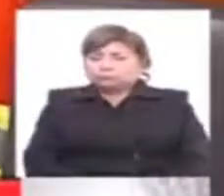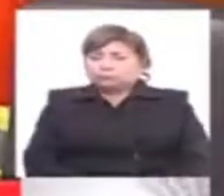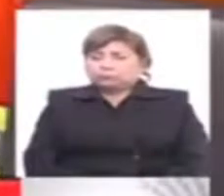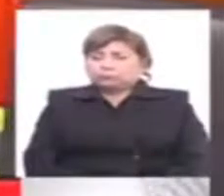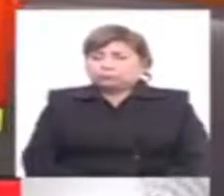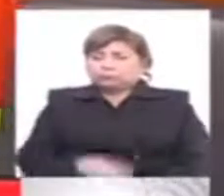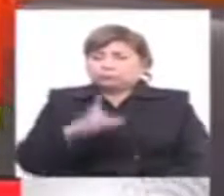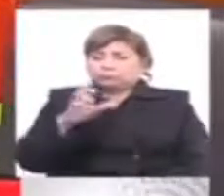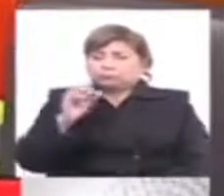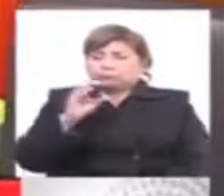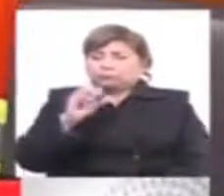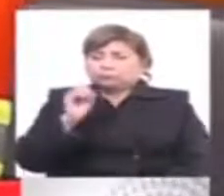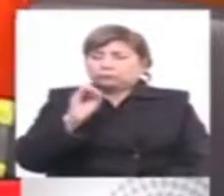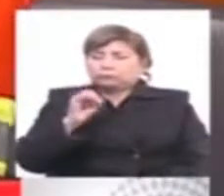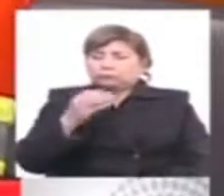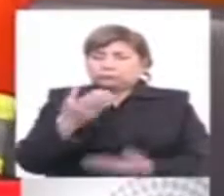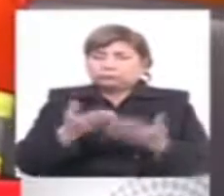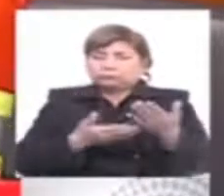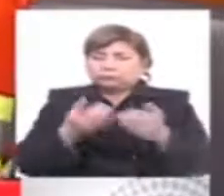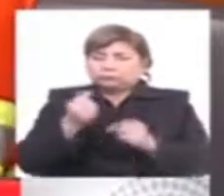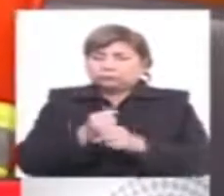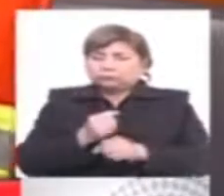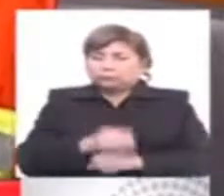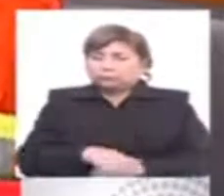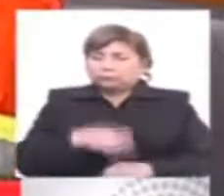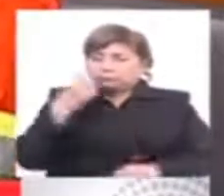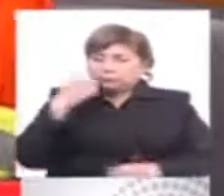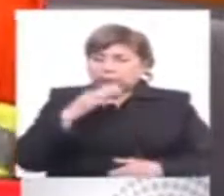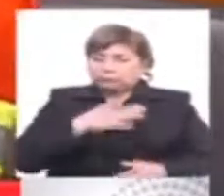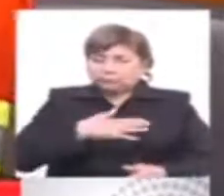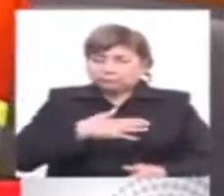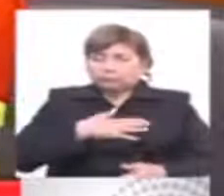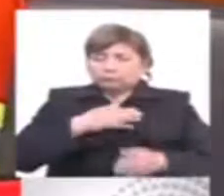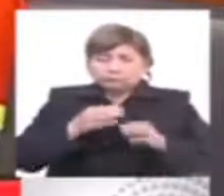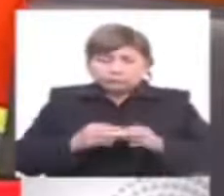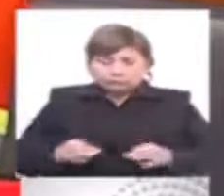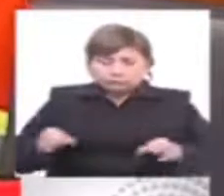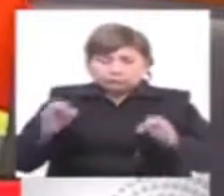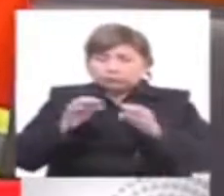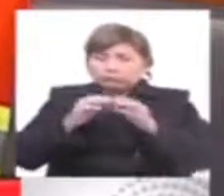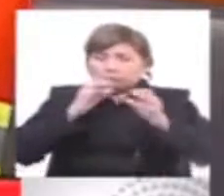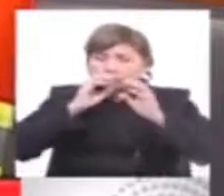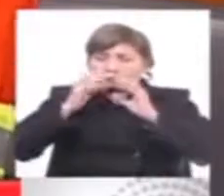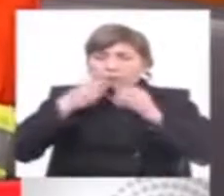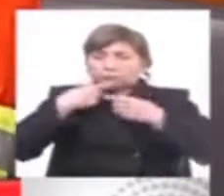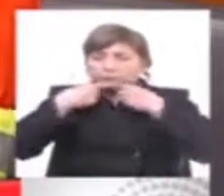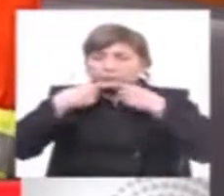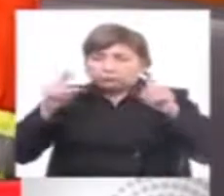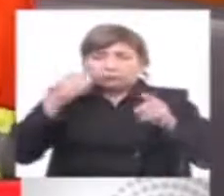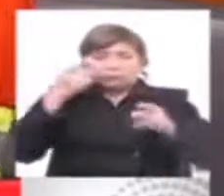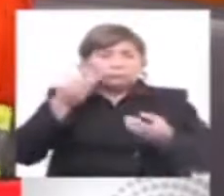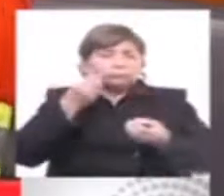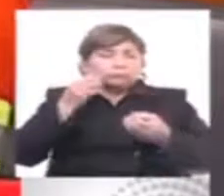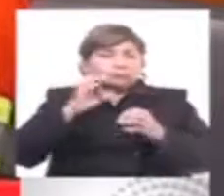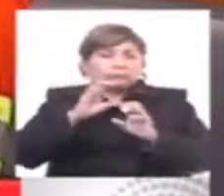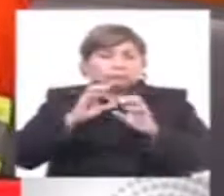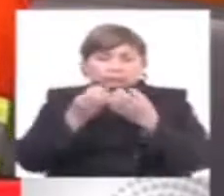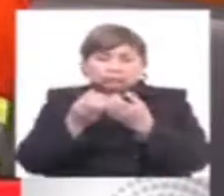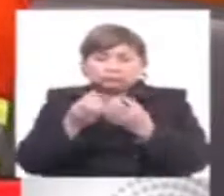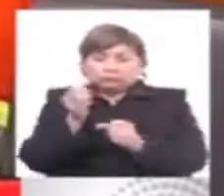de locación de servicio. Para mí es muy importante comunicar esto, pues la clase